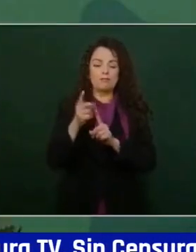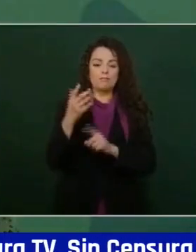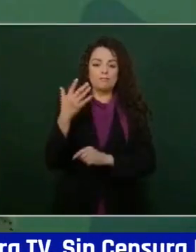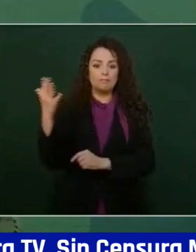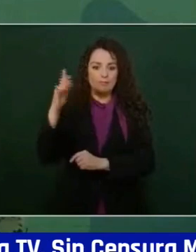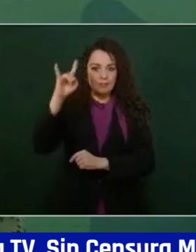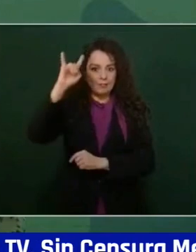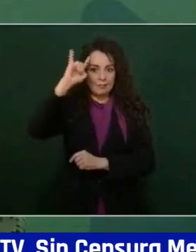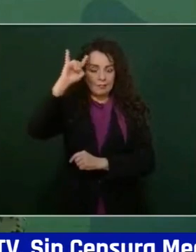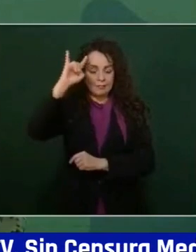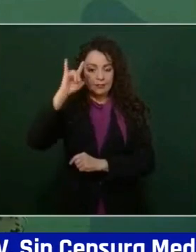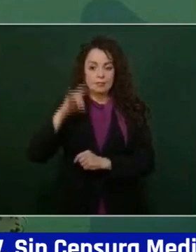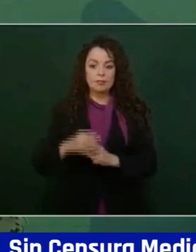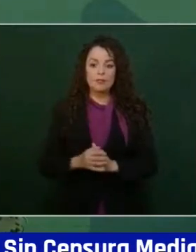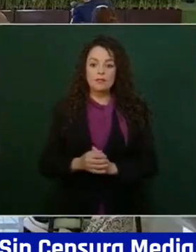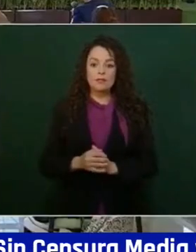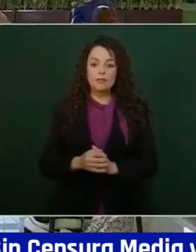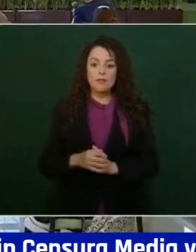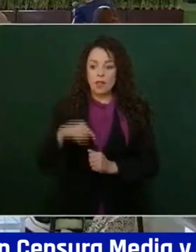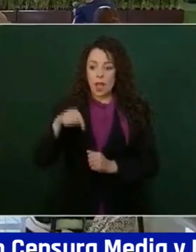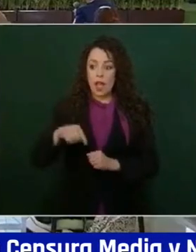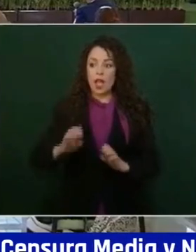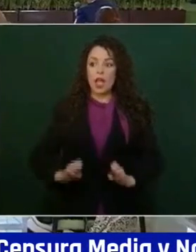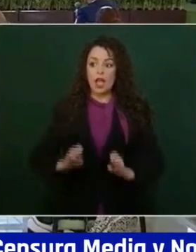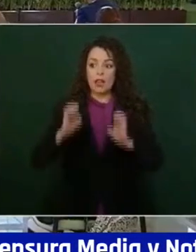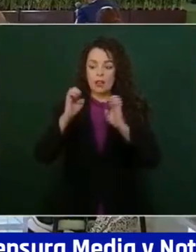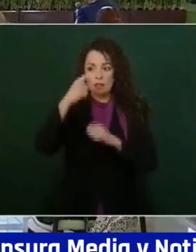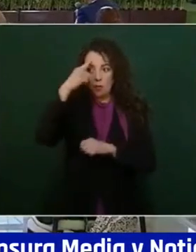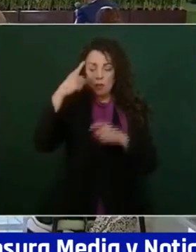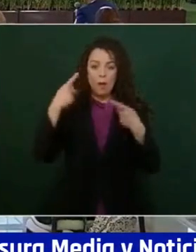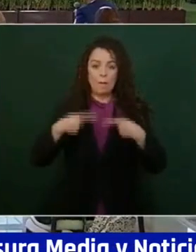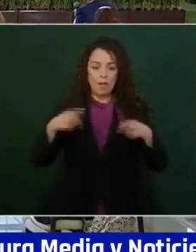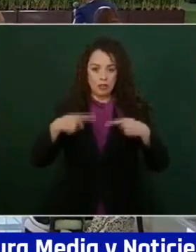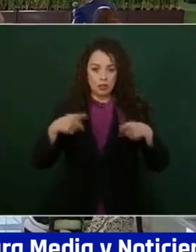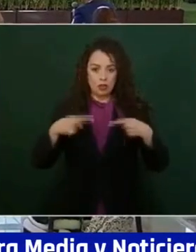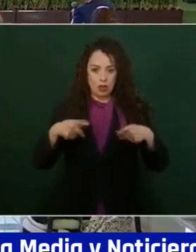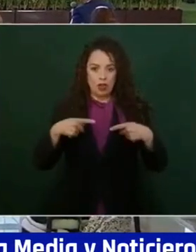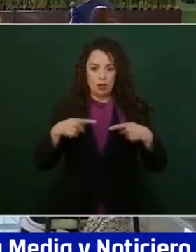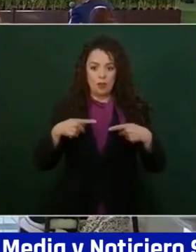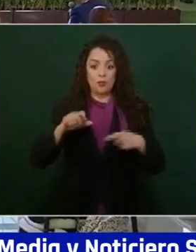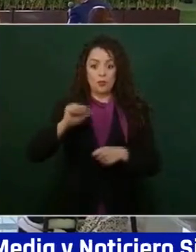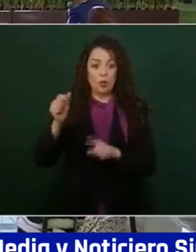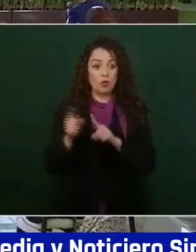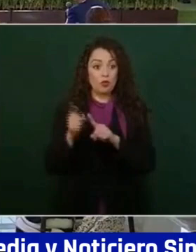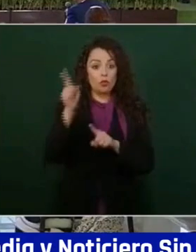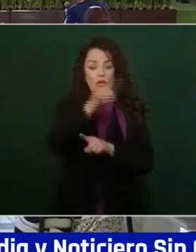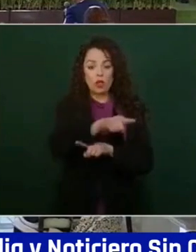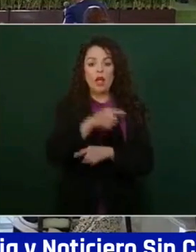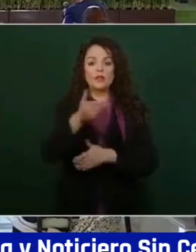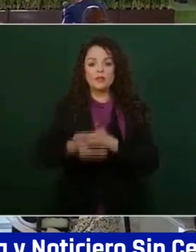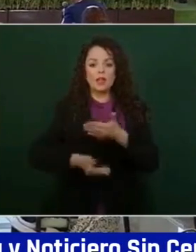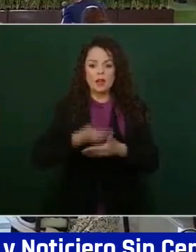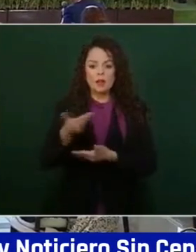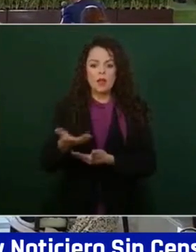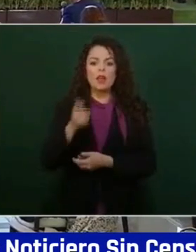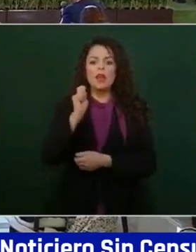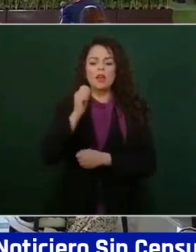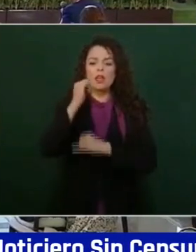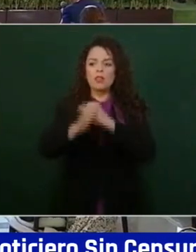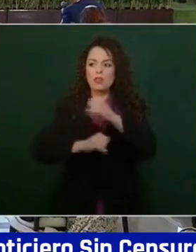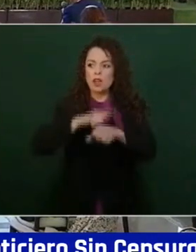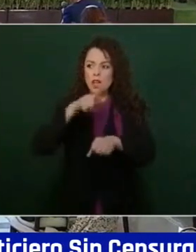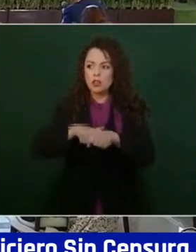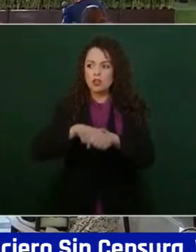encontramos dentro del edificio terminal de pasajeros. Del otro lado está la zona de servicios aeroportuarios, la carga aérea internacional